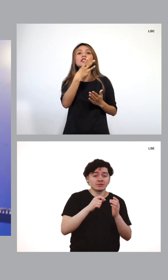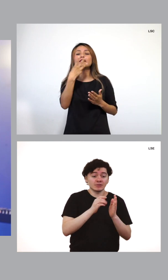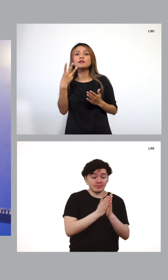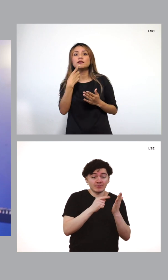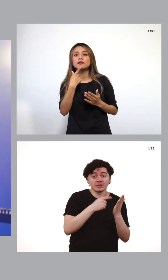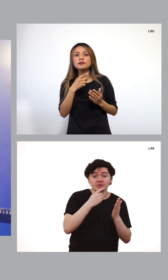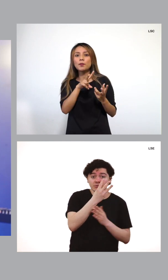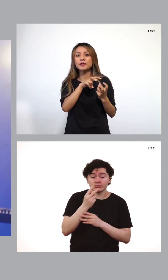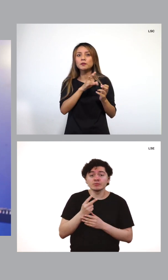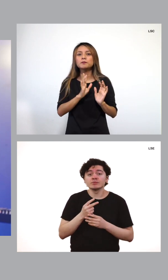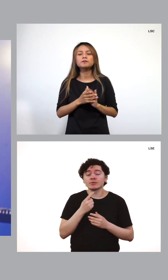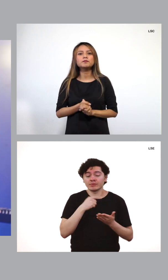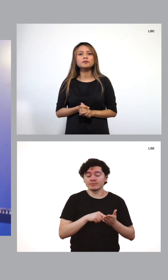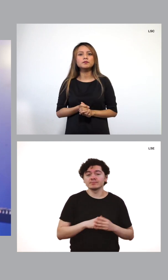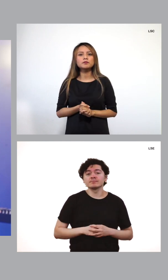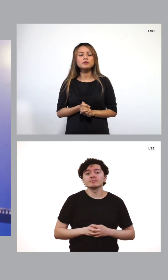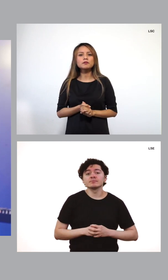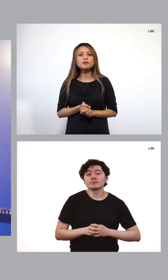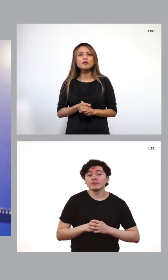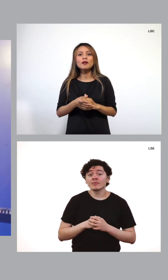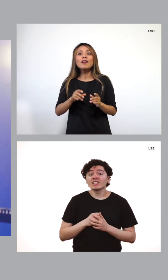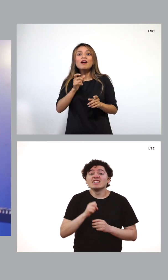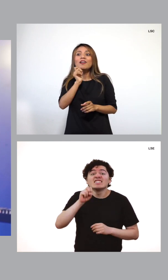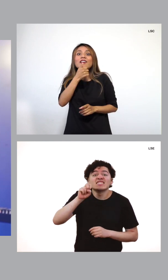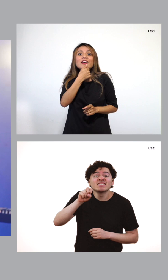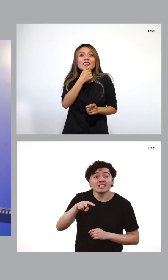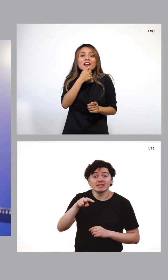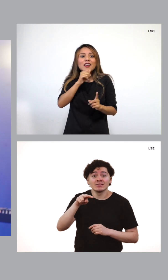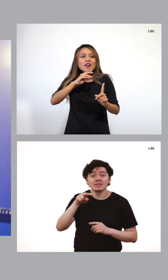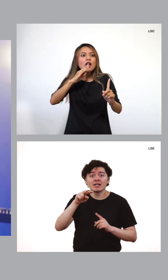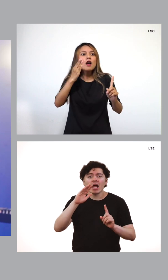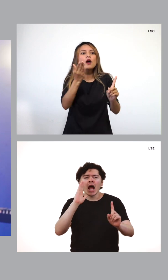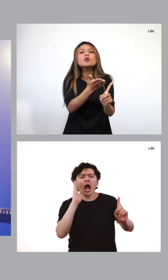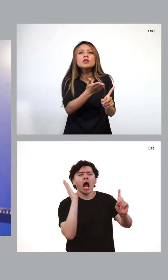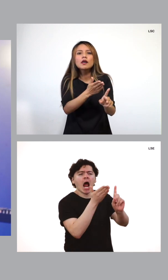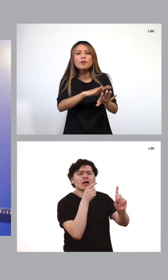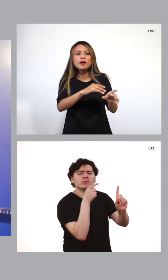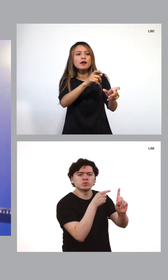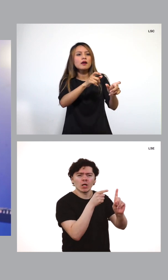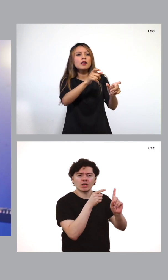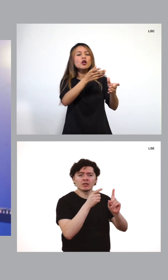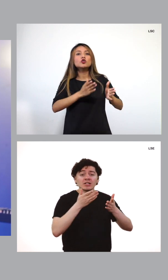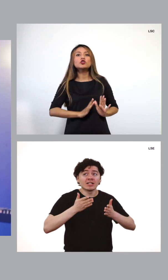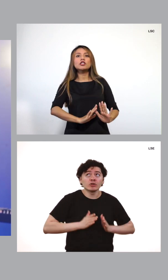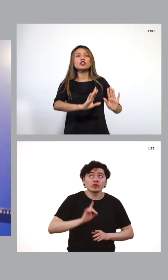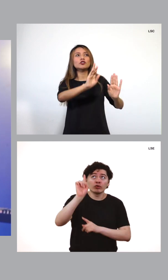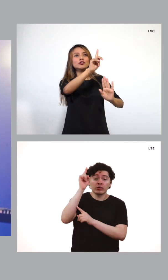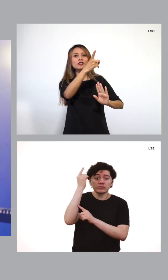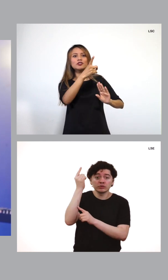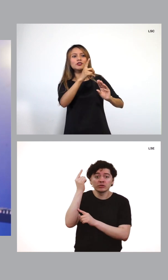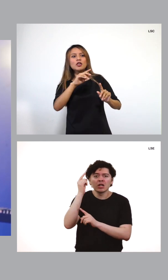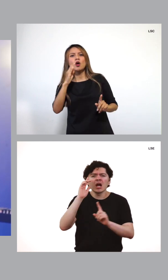¿Quién acusará a los escogidos de Dios? Y la respuesta: